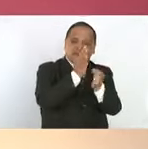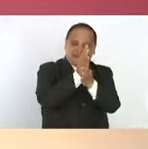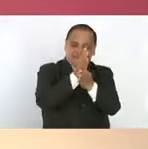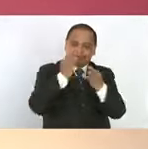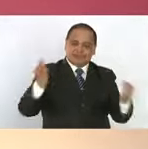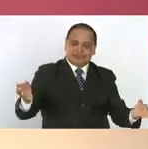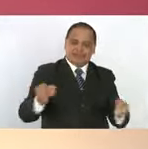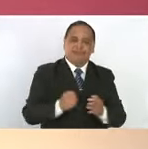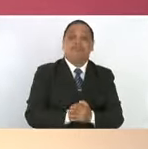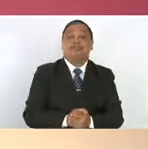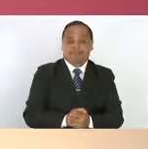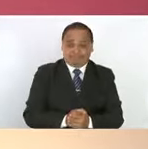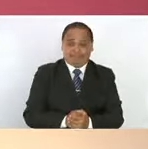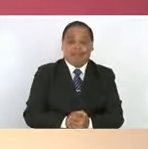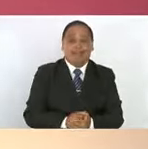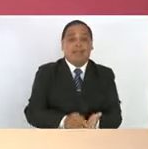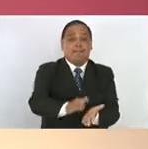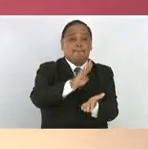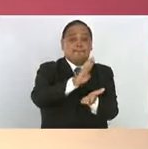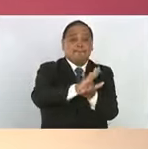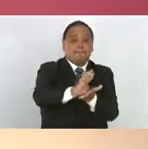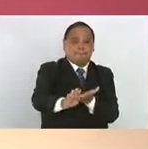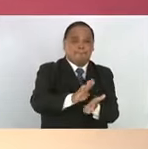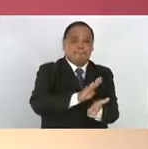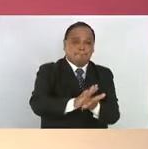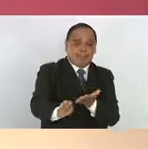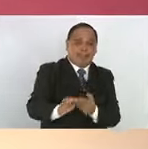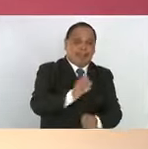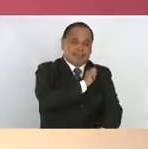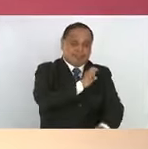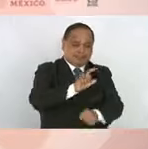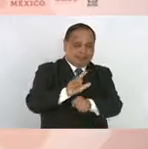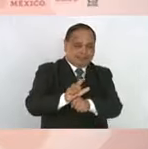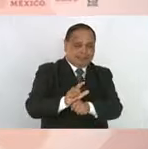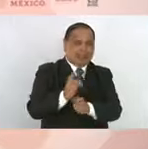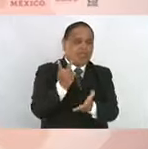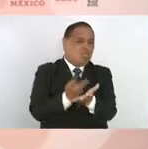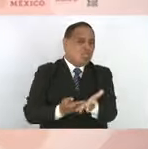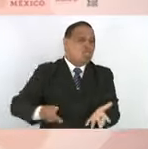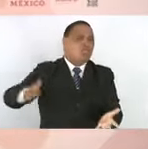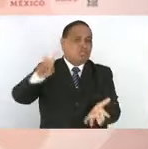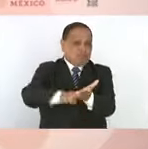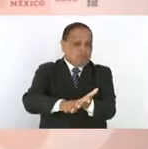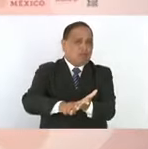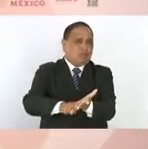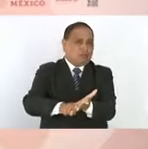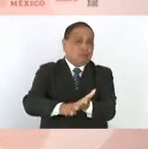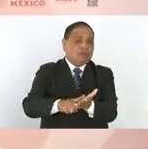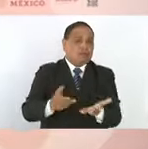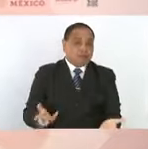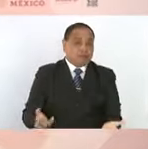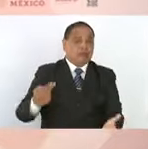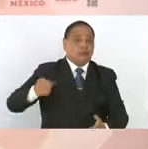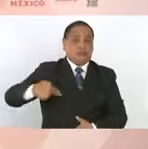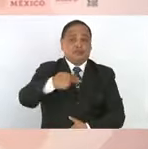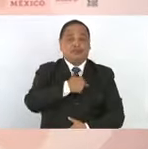el número de becas para la especialización al doble. Cuando